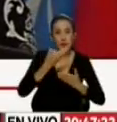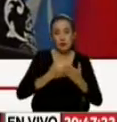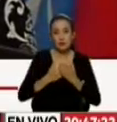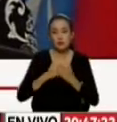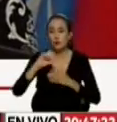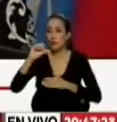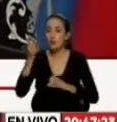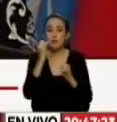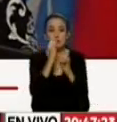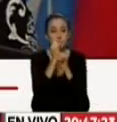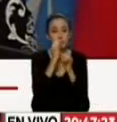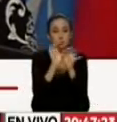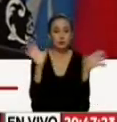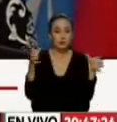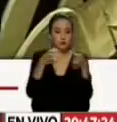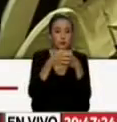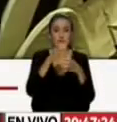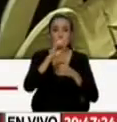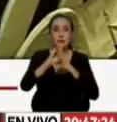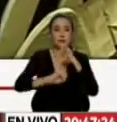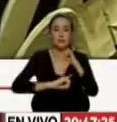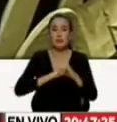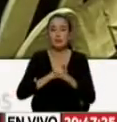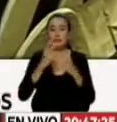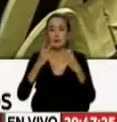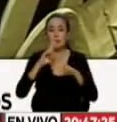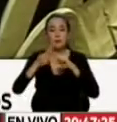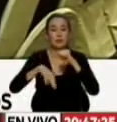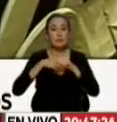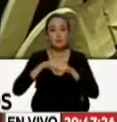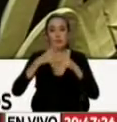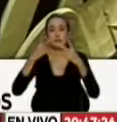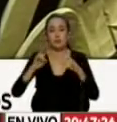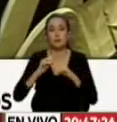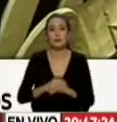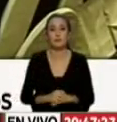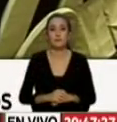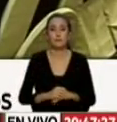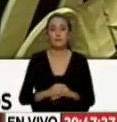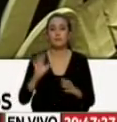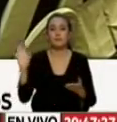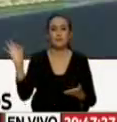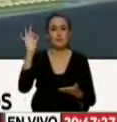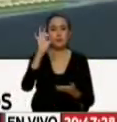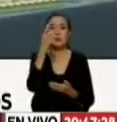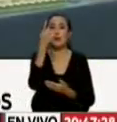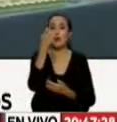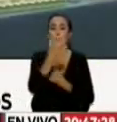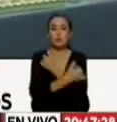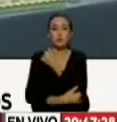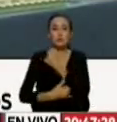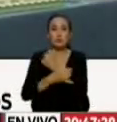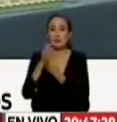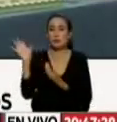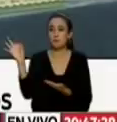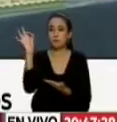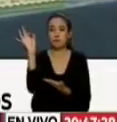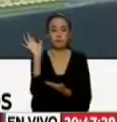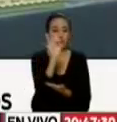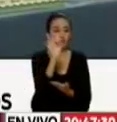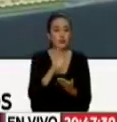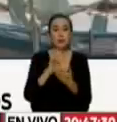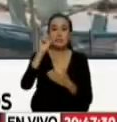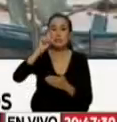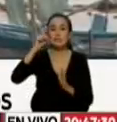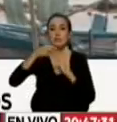otras instituciones a nivel nacional. En la cita en la que participan representantes de 11 países, se hizo énfasis en la necesidad